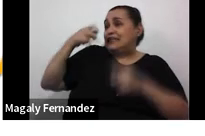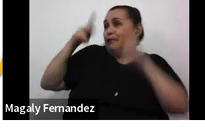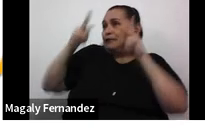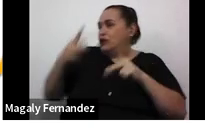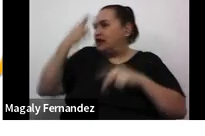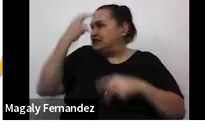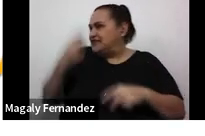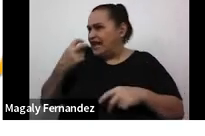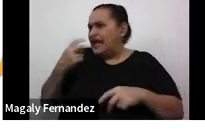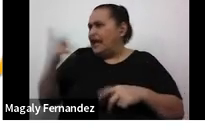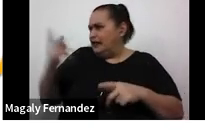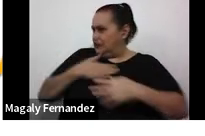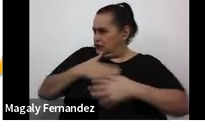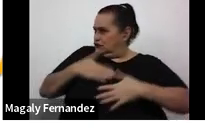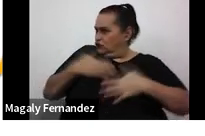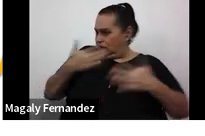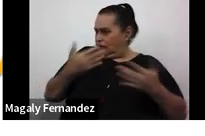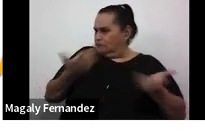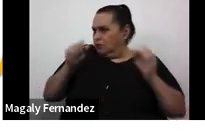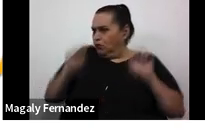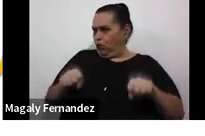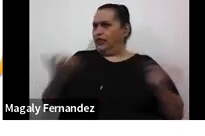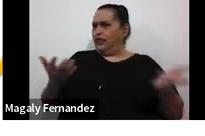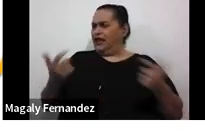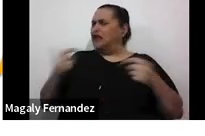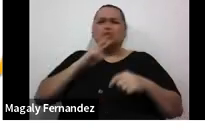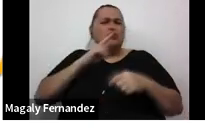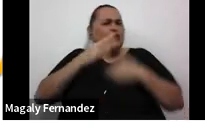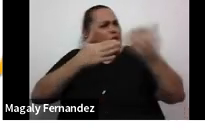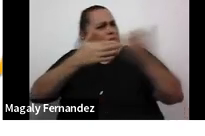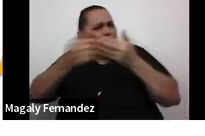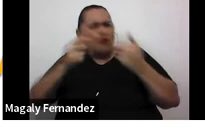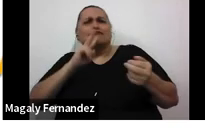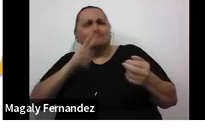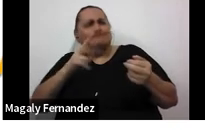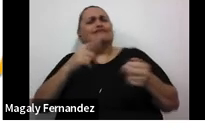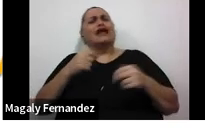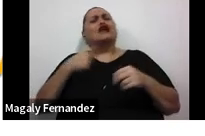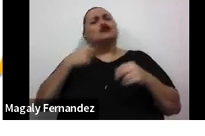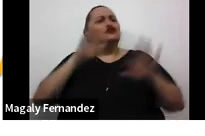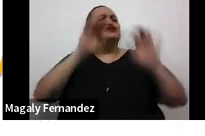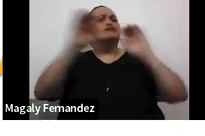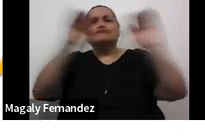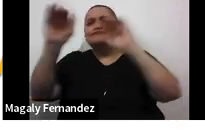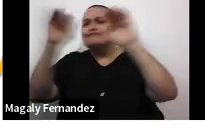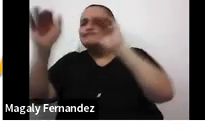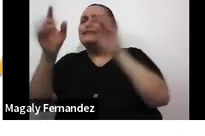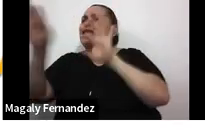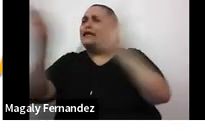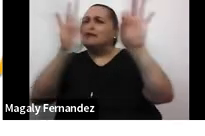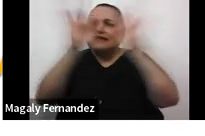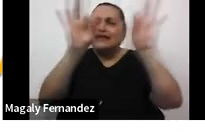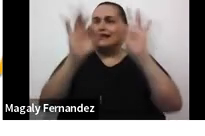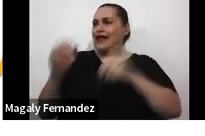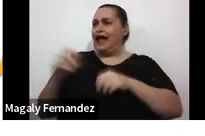quien dice que no realmente invitemos O sea convoquemos a la gente con discapacidad a las actividades